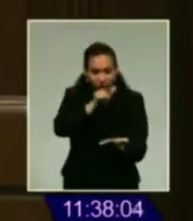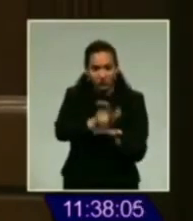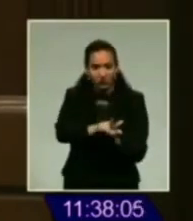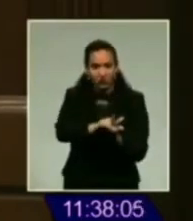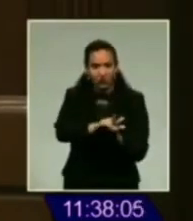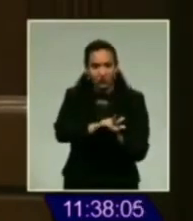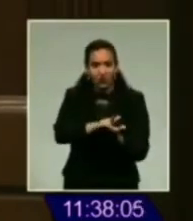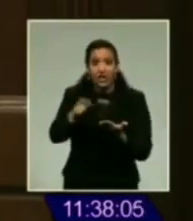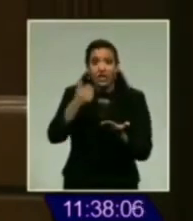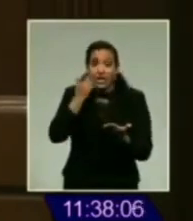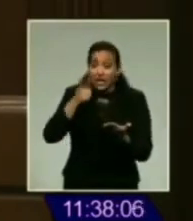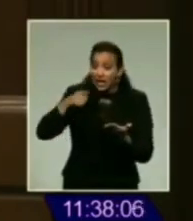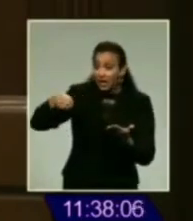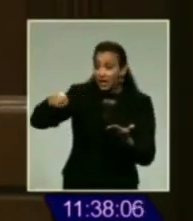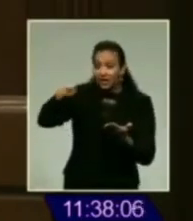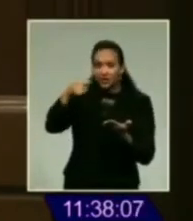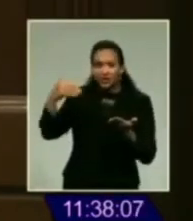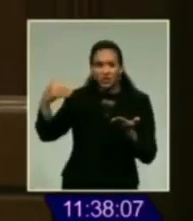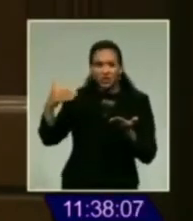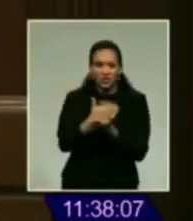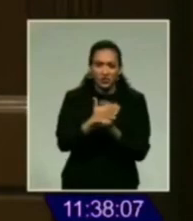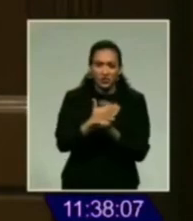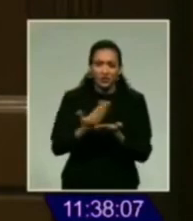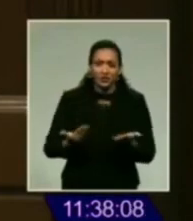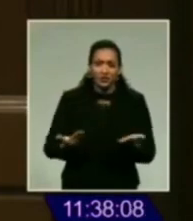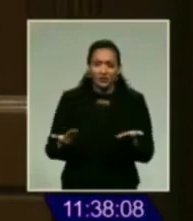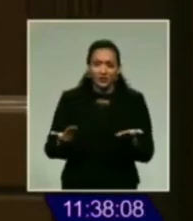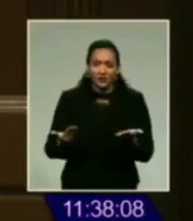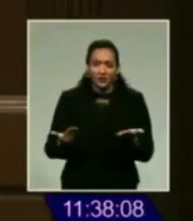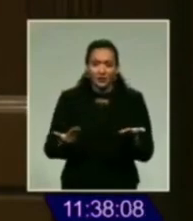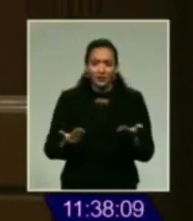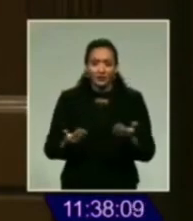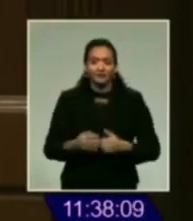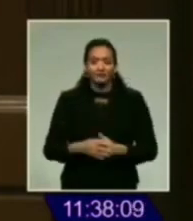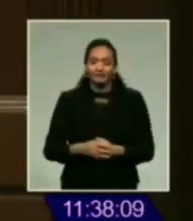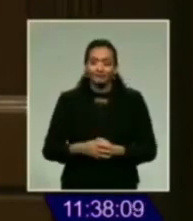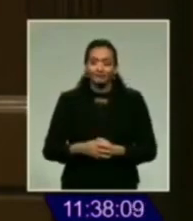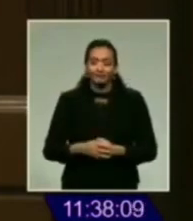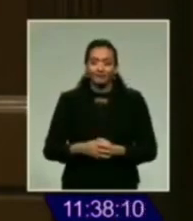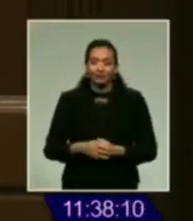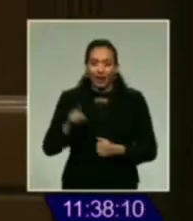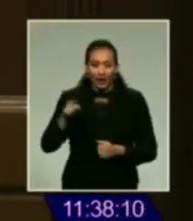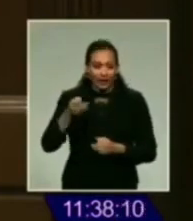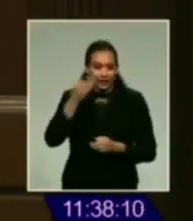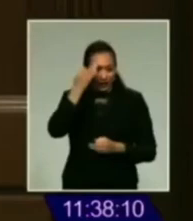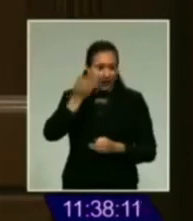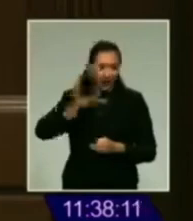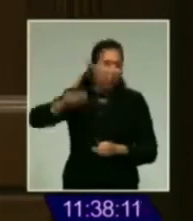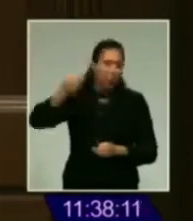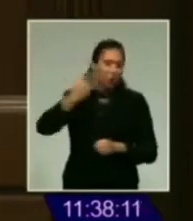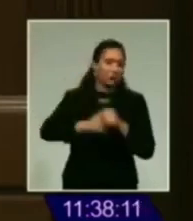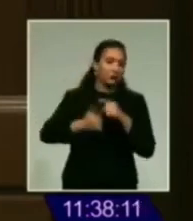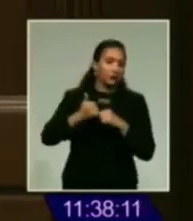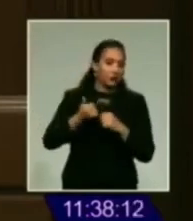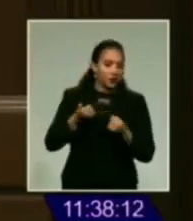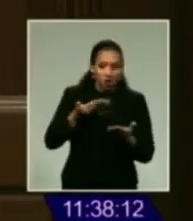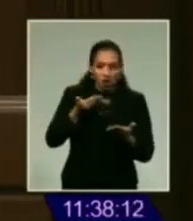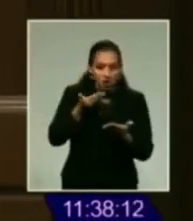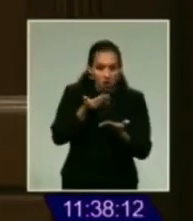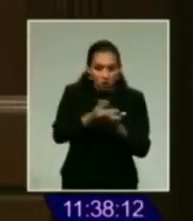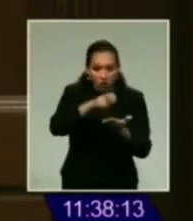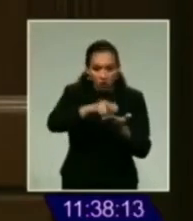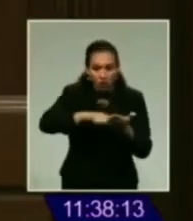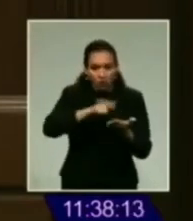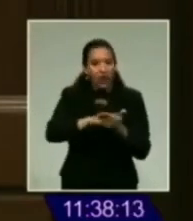tribunal constitucional. ¿No se propuso entonces una reforma para las